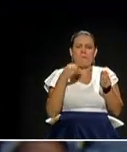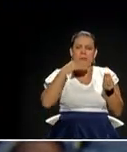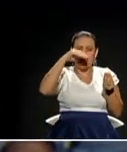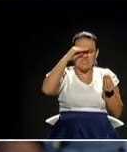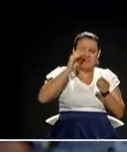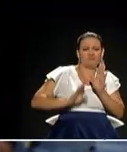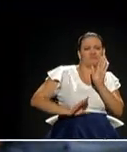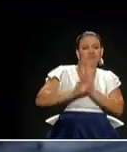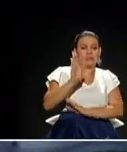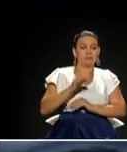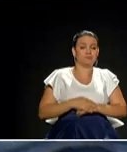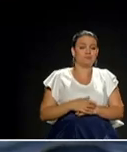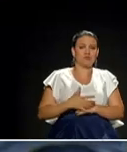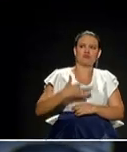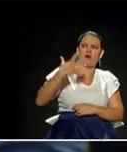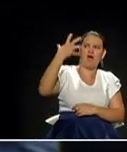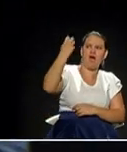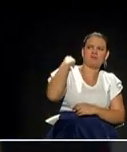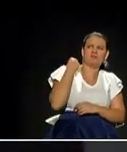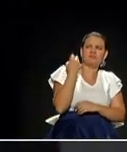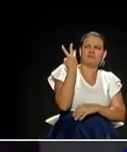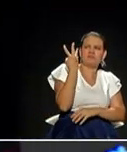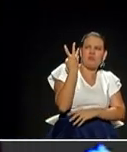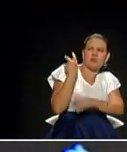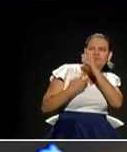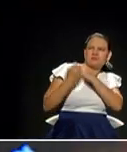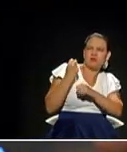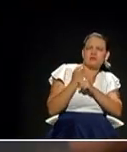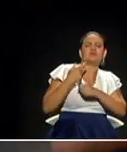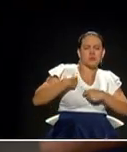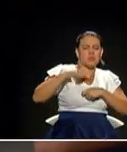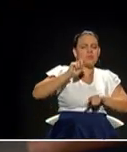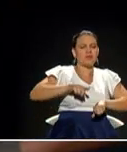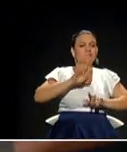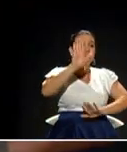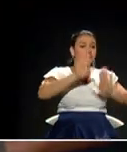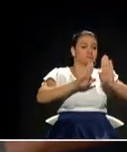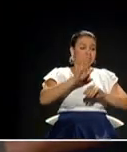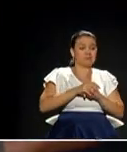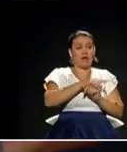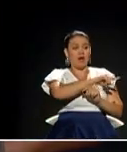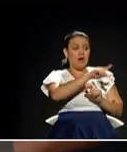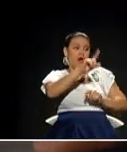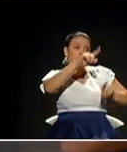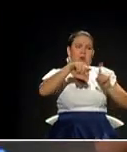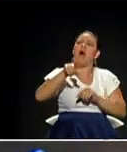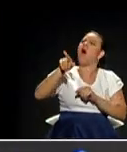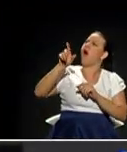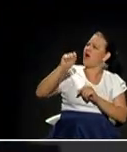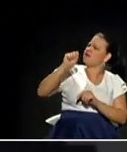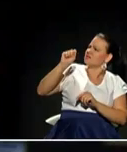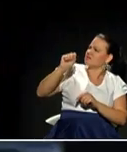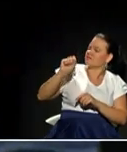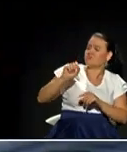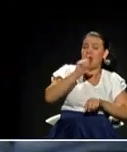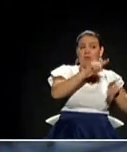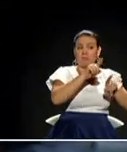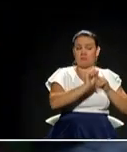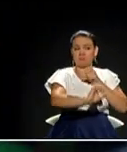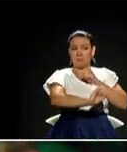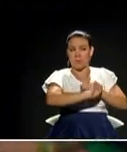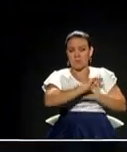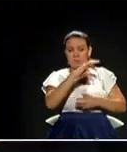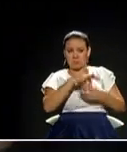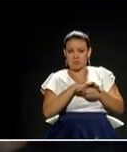candidato a la alcaldía hace cuatro años muchos de ustedes me recordarán muchos de ustedes votaron por mí espero que en esta